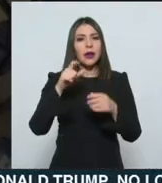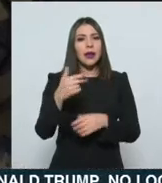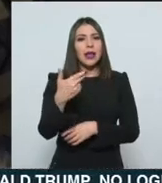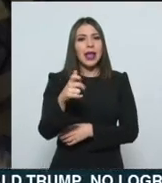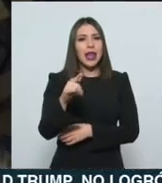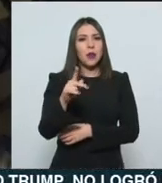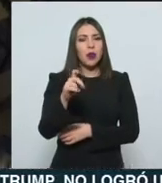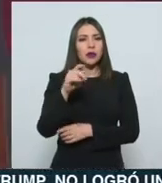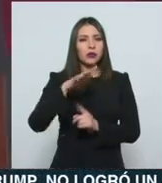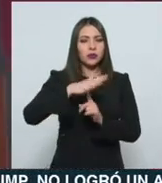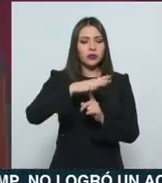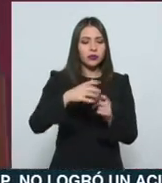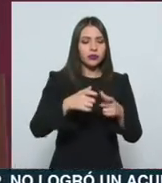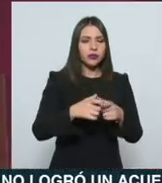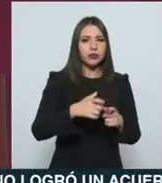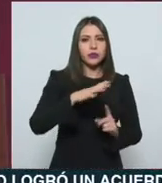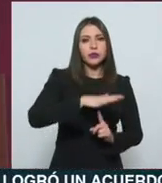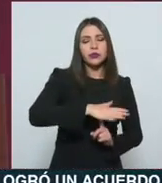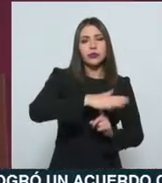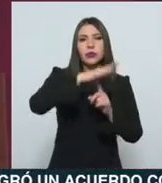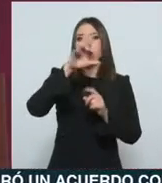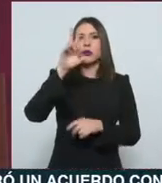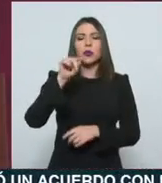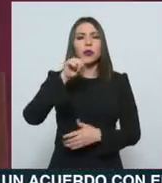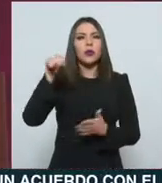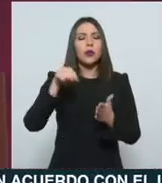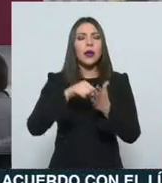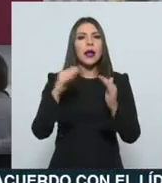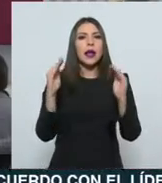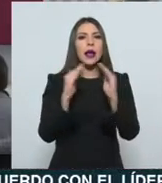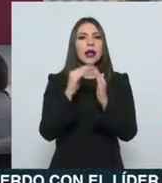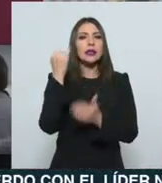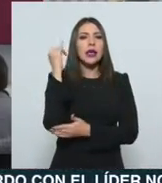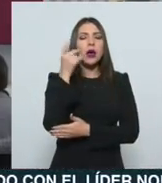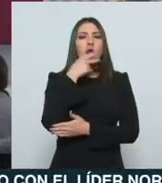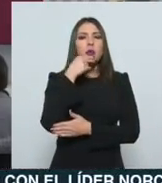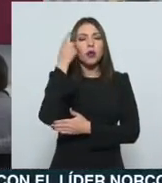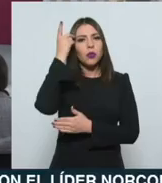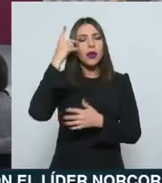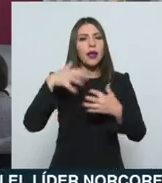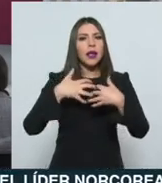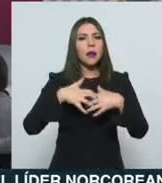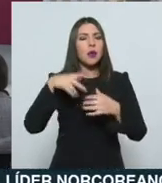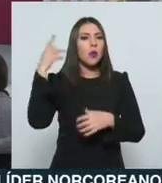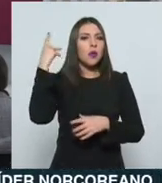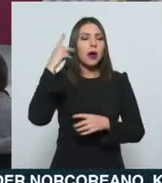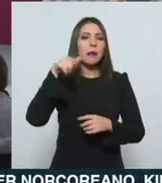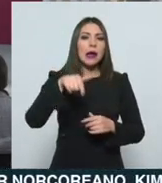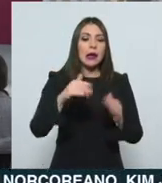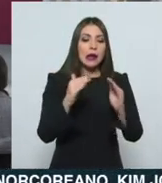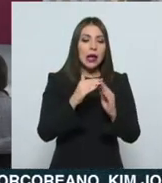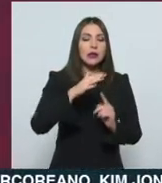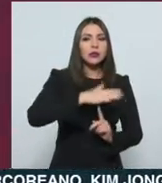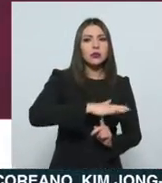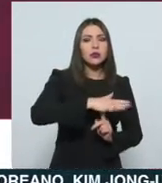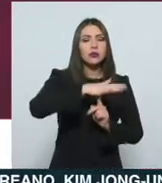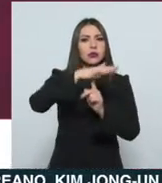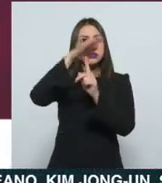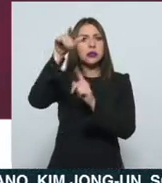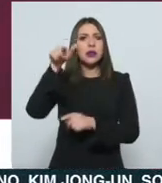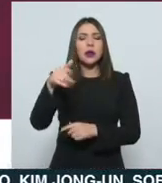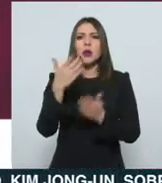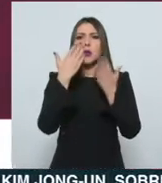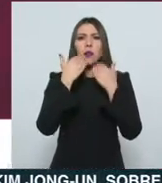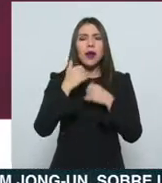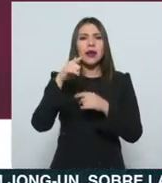un jardín de una casa de un empresario poblano, y que en su actividad previa la aeronave no reportó ninguna falla. Del